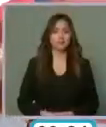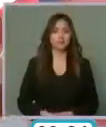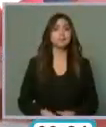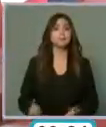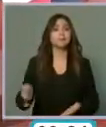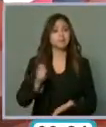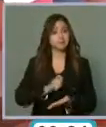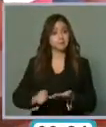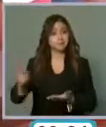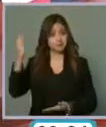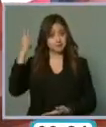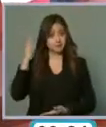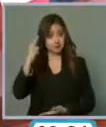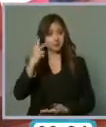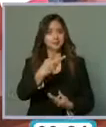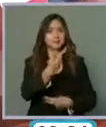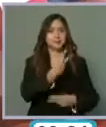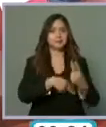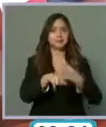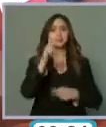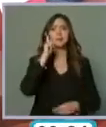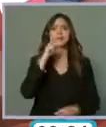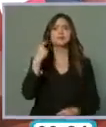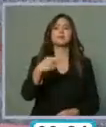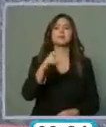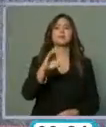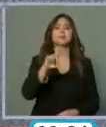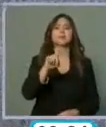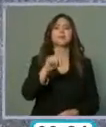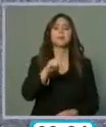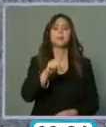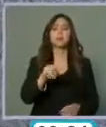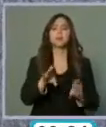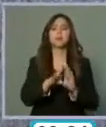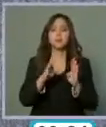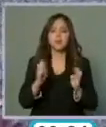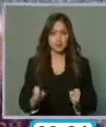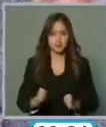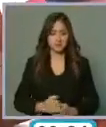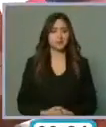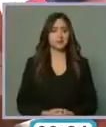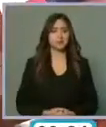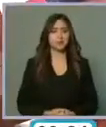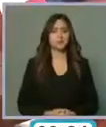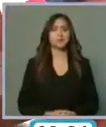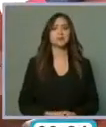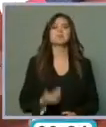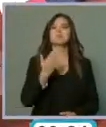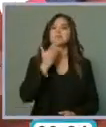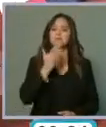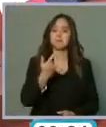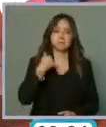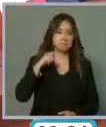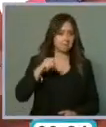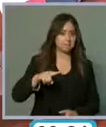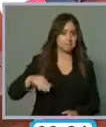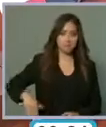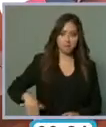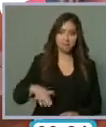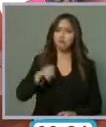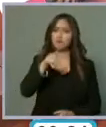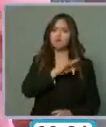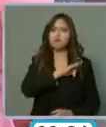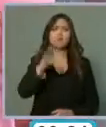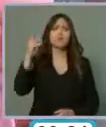Y en Apuntes de Viaje está ya con nosotros Claudia Marcuchetti. ¿Cómo estás? Muy buenos días. Muy bien. Muy bien, bien lo decías, podemos irnos a Acapulco por un millón de